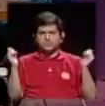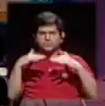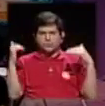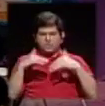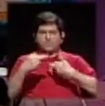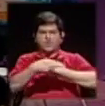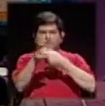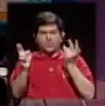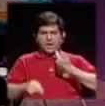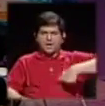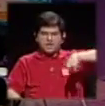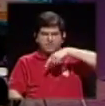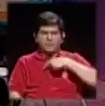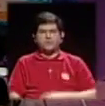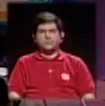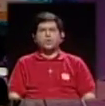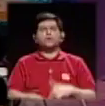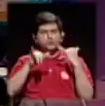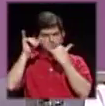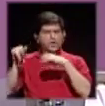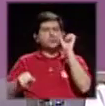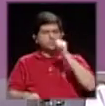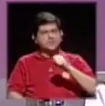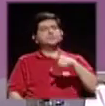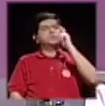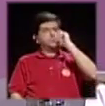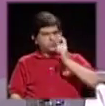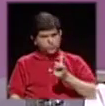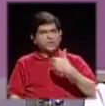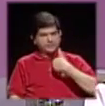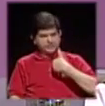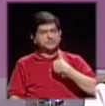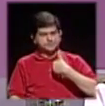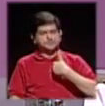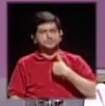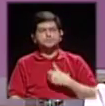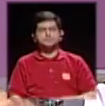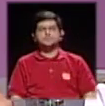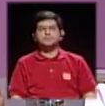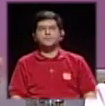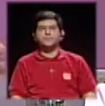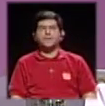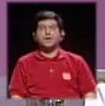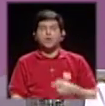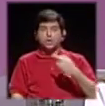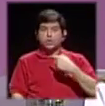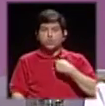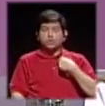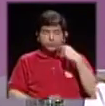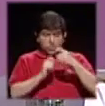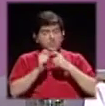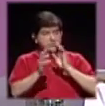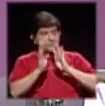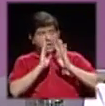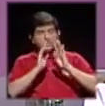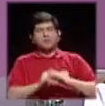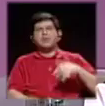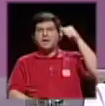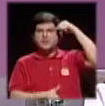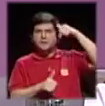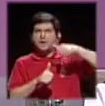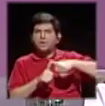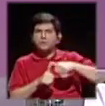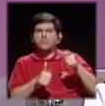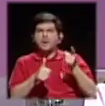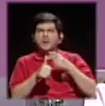nuestra región ha habido bastante denuncia, afortunadamente. Yo, justo estábamos comentando que yo recuerdo de